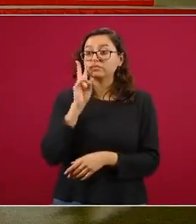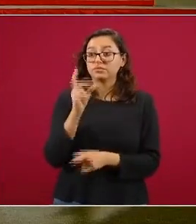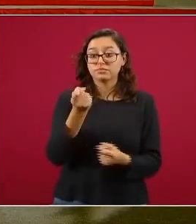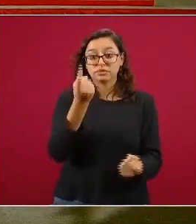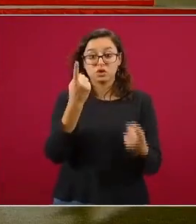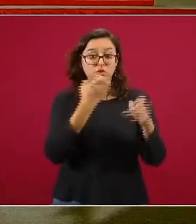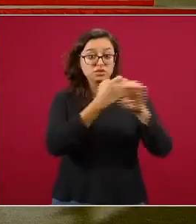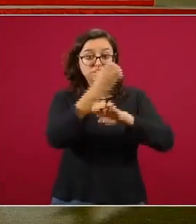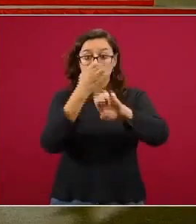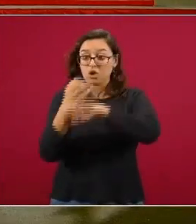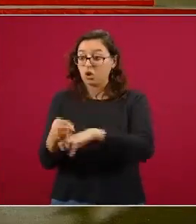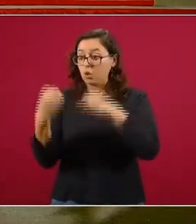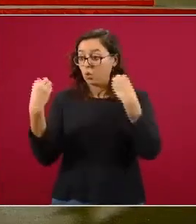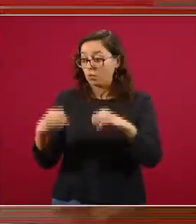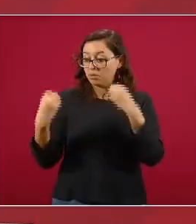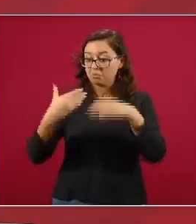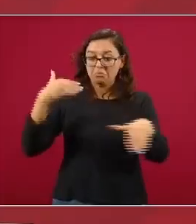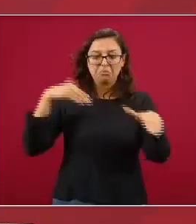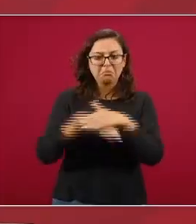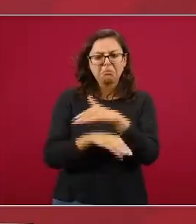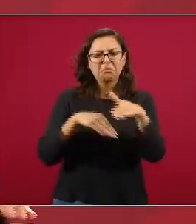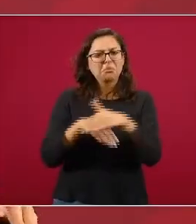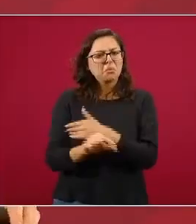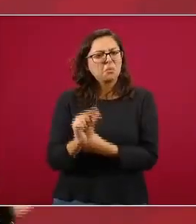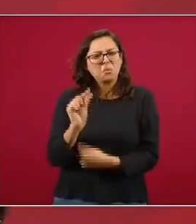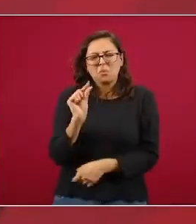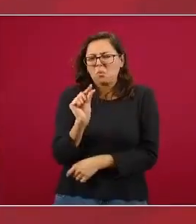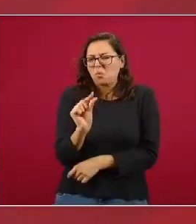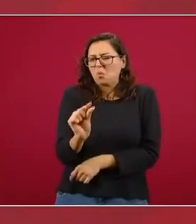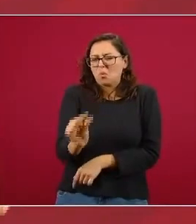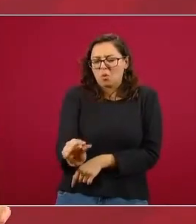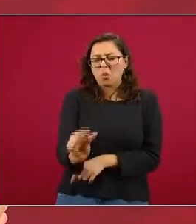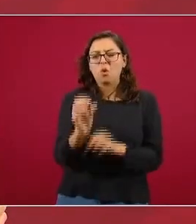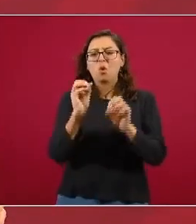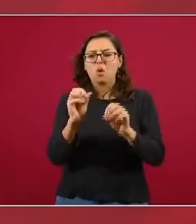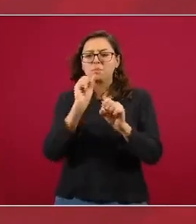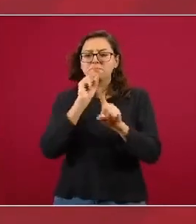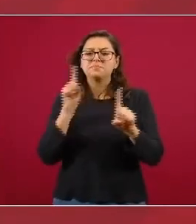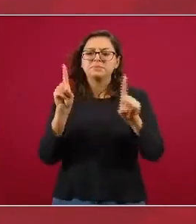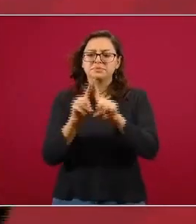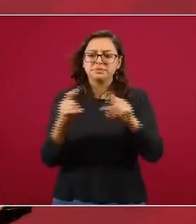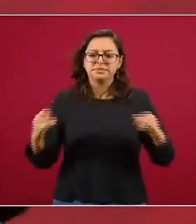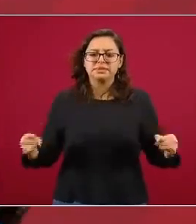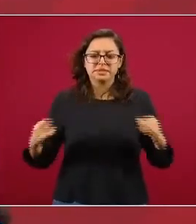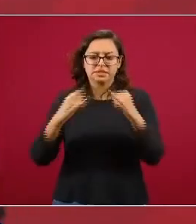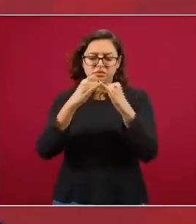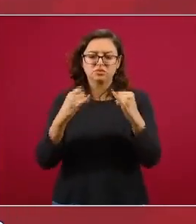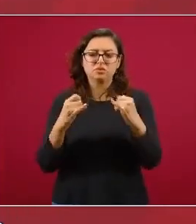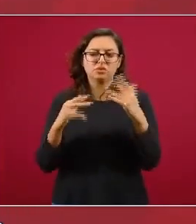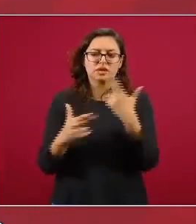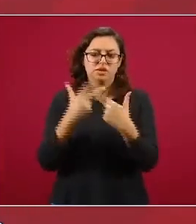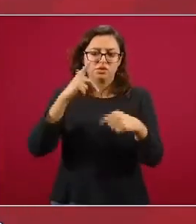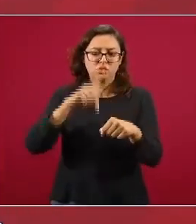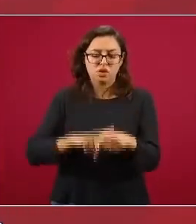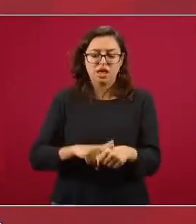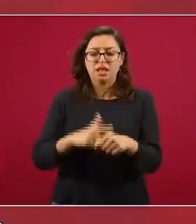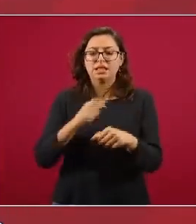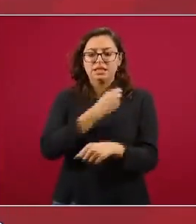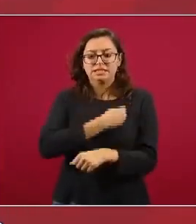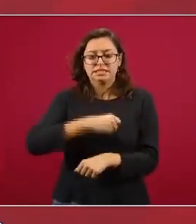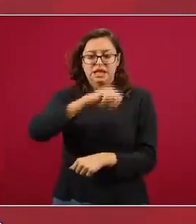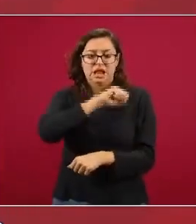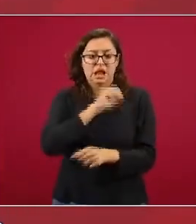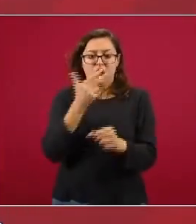ocupación o algunos de los hospitales de las instituciones nacionales de salud, las de seguridad social,